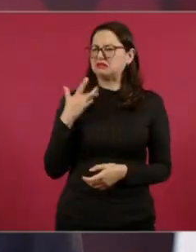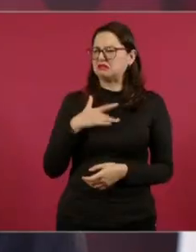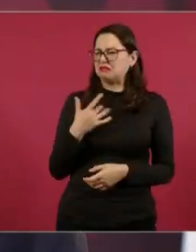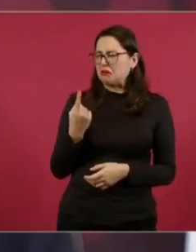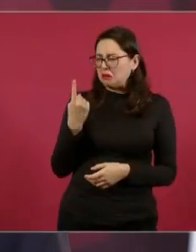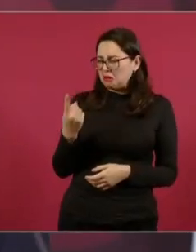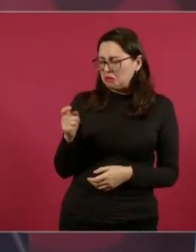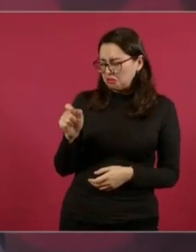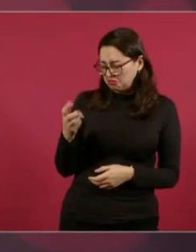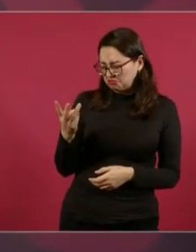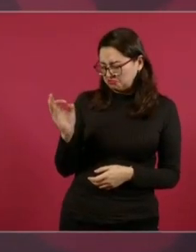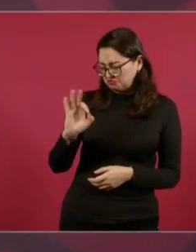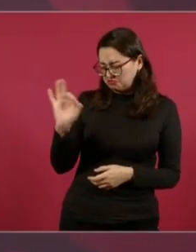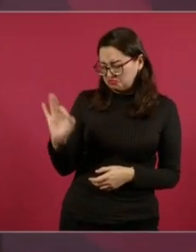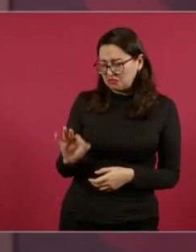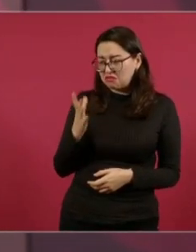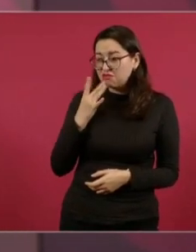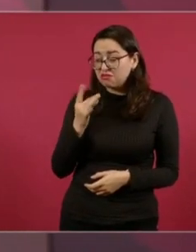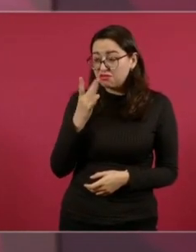importantísima